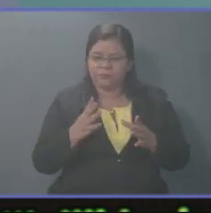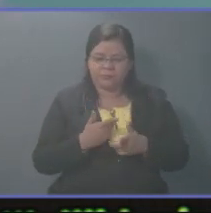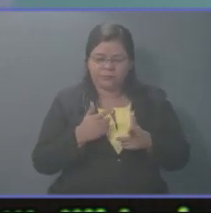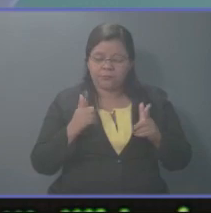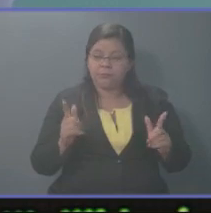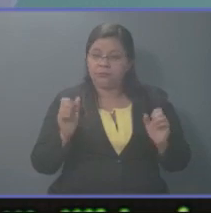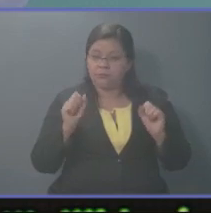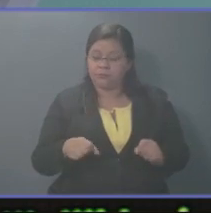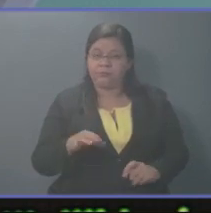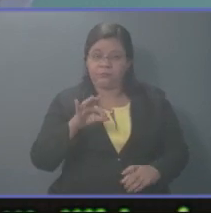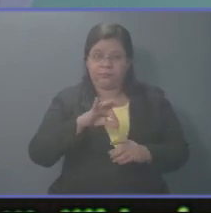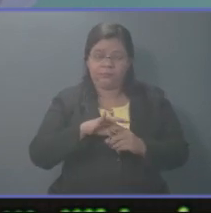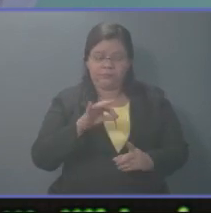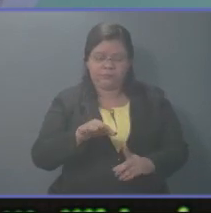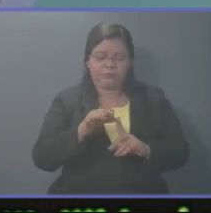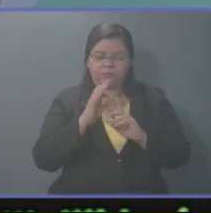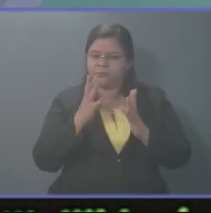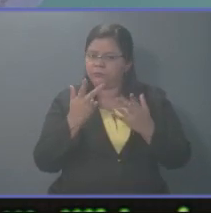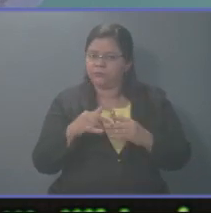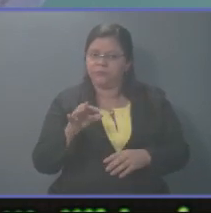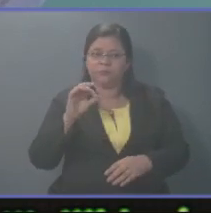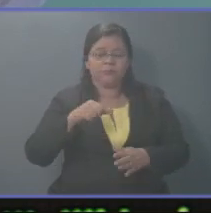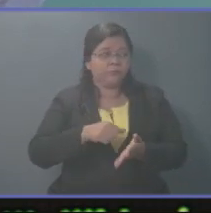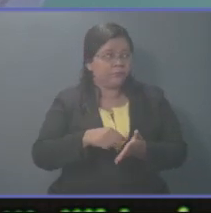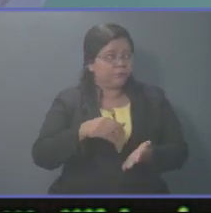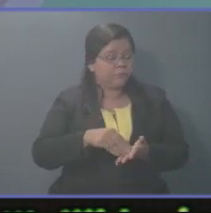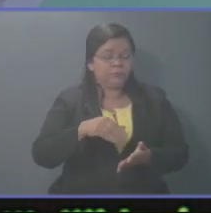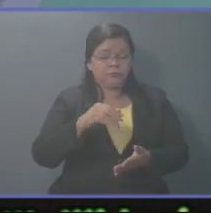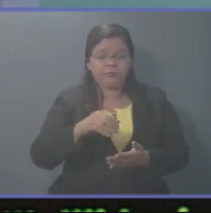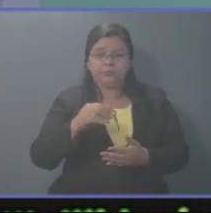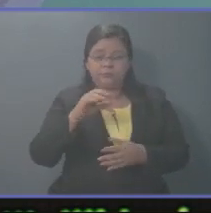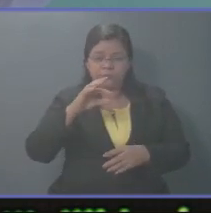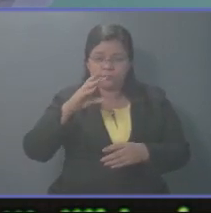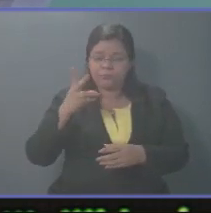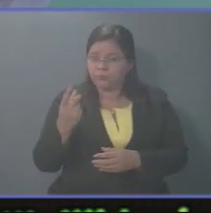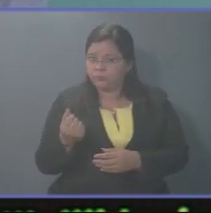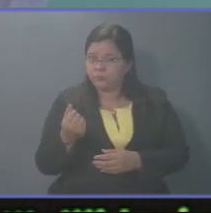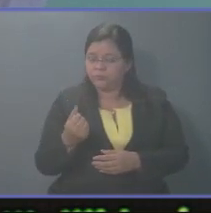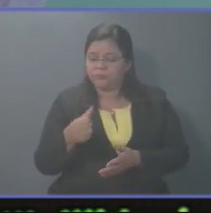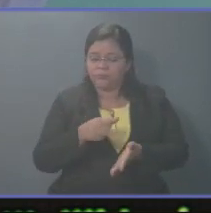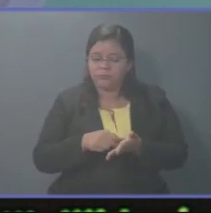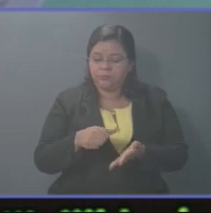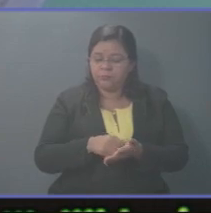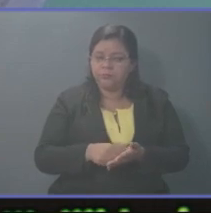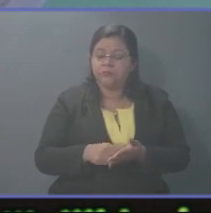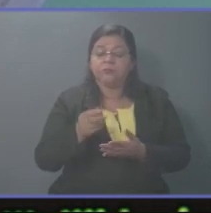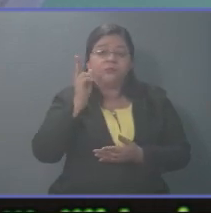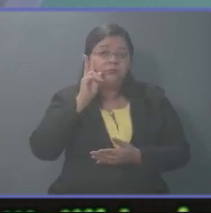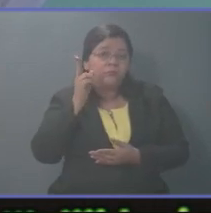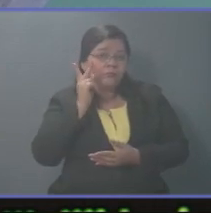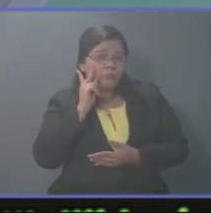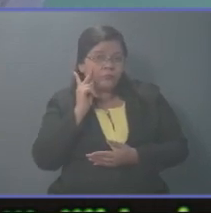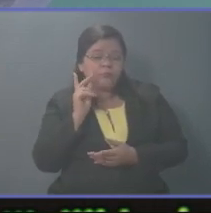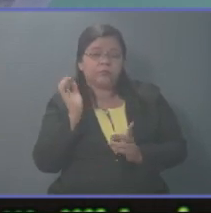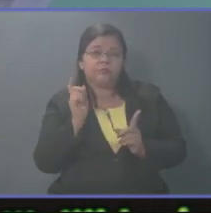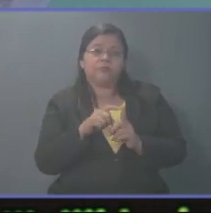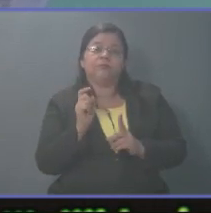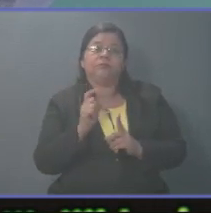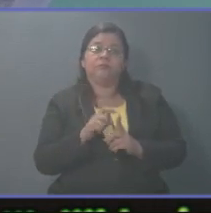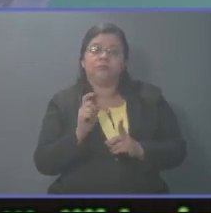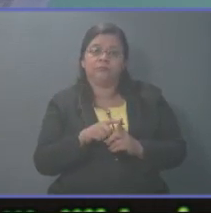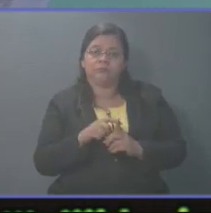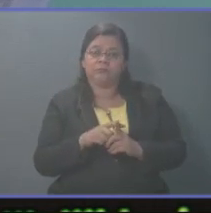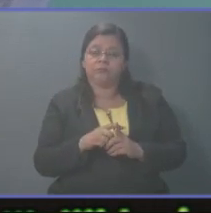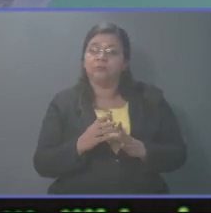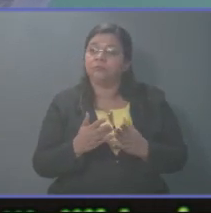de elegir a qué municipio contar el voto de los residentes del exterior equivaldría a implementar el fraude electoral,